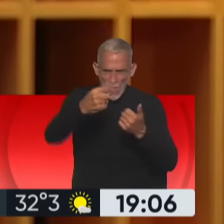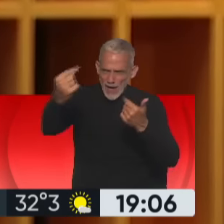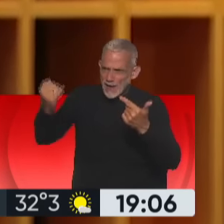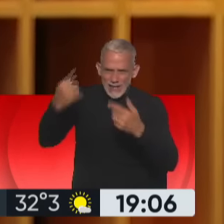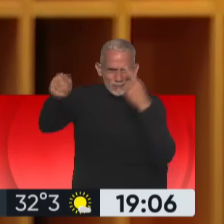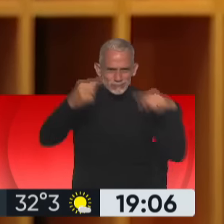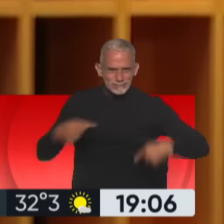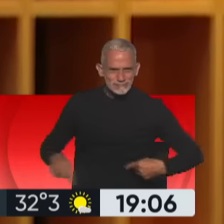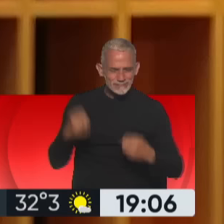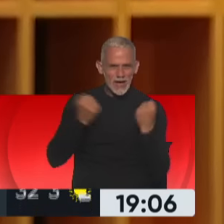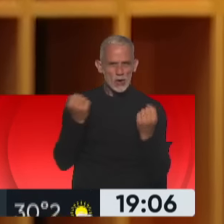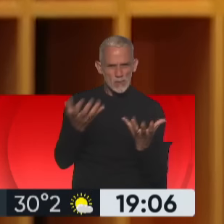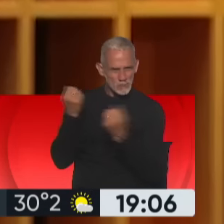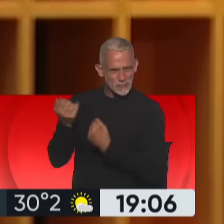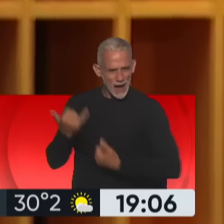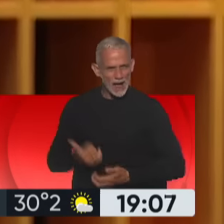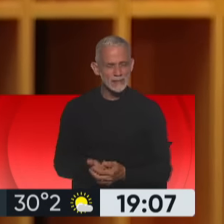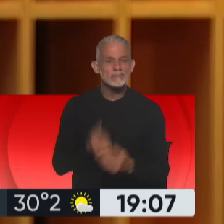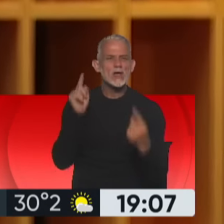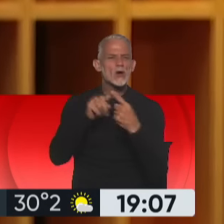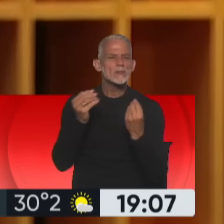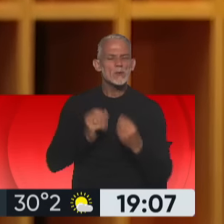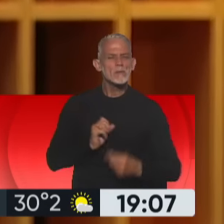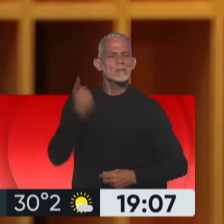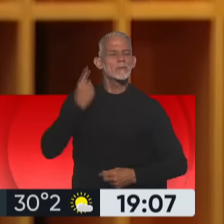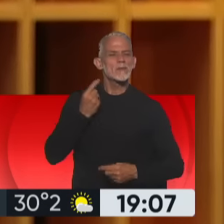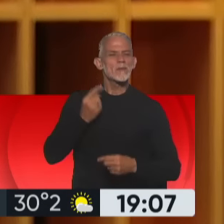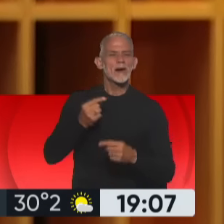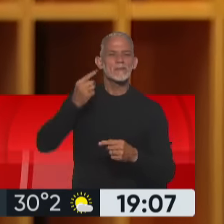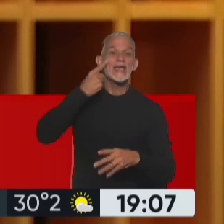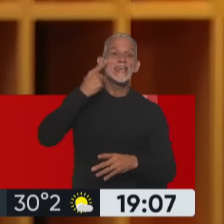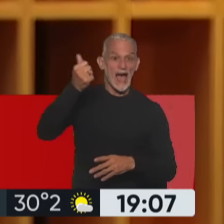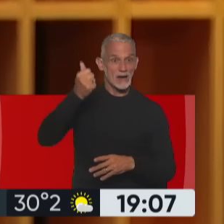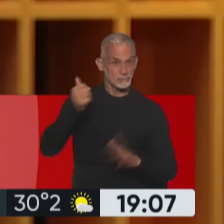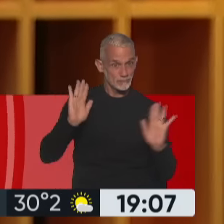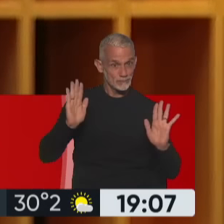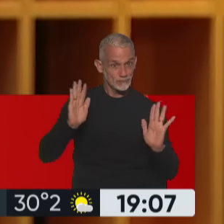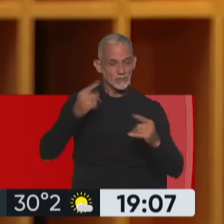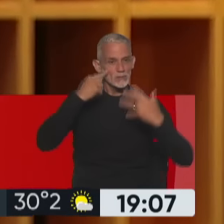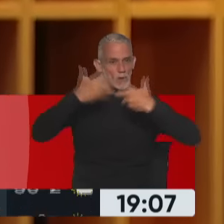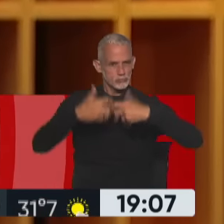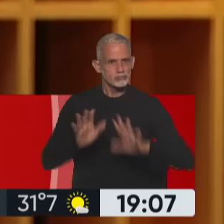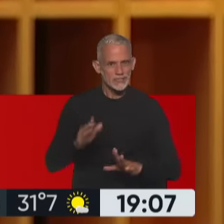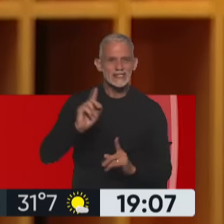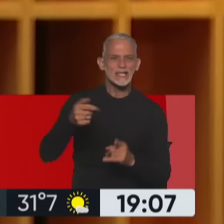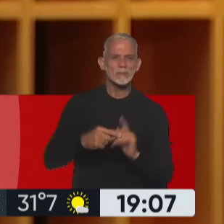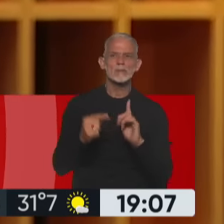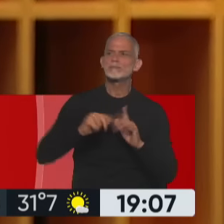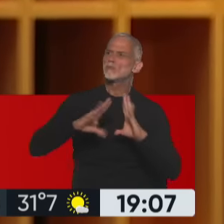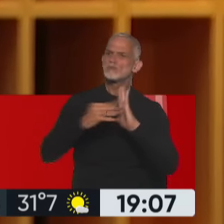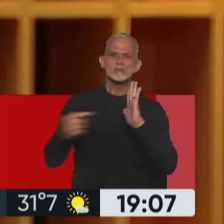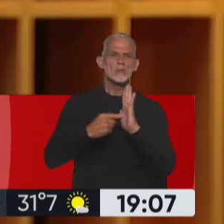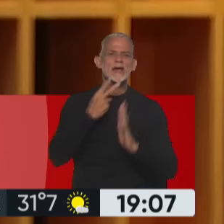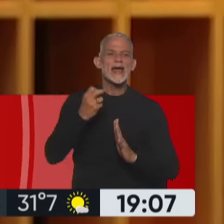eso fuera poco, tenemos como objetivo ser pioneros en la industria de la inteligencia artificial y volver a ser referentes en la industria de la